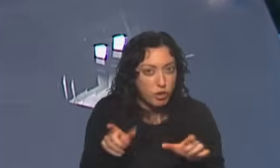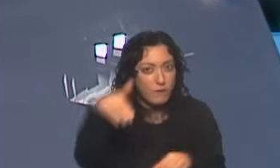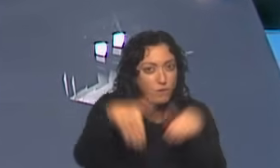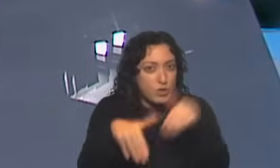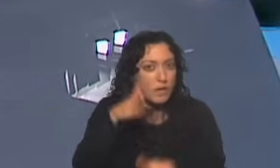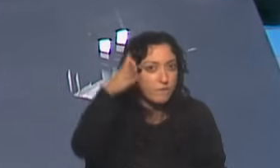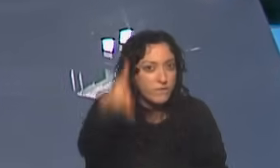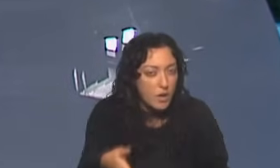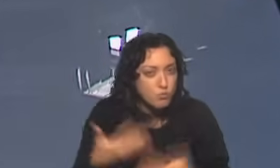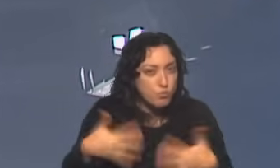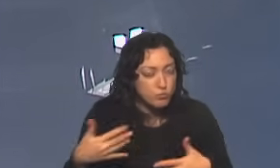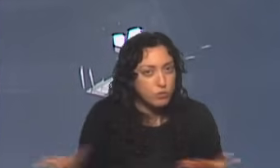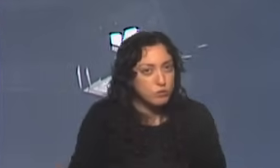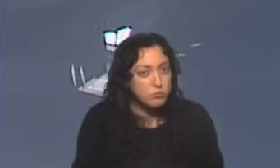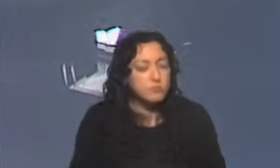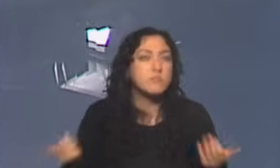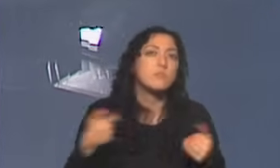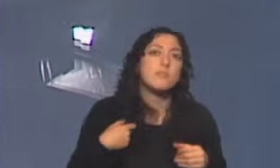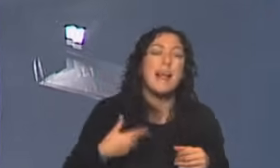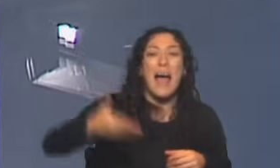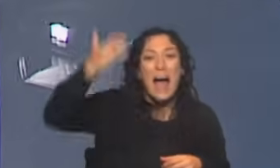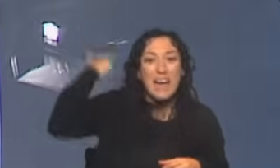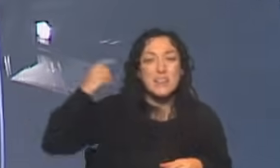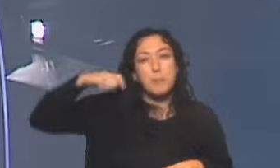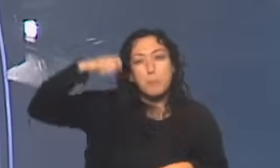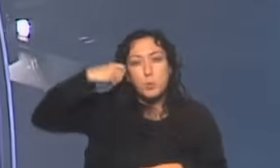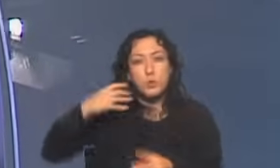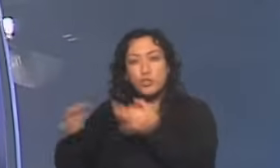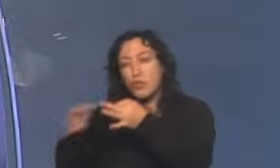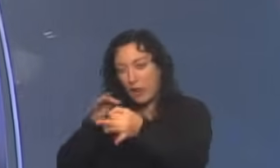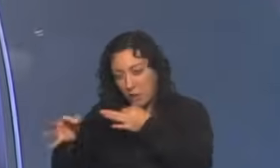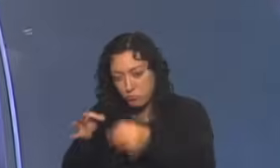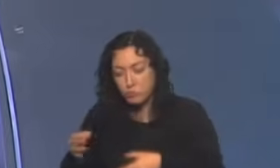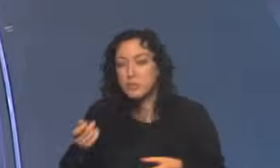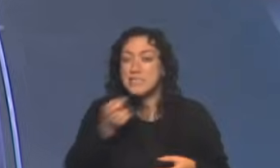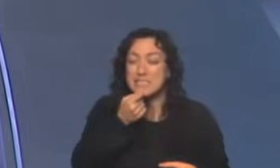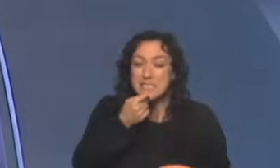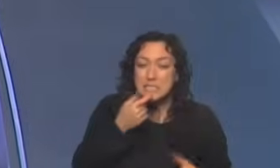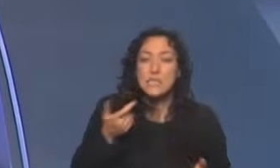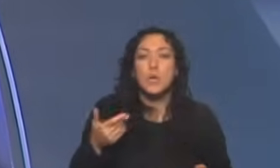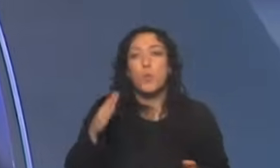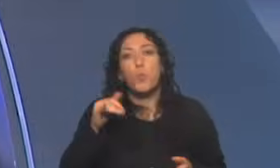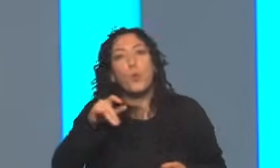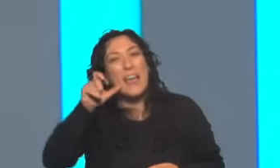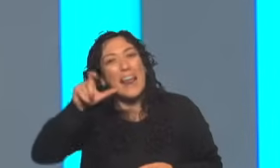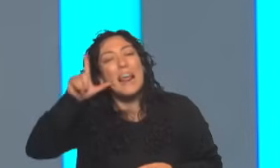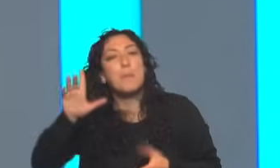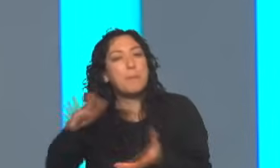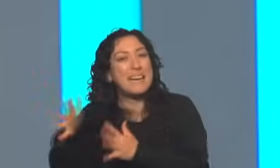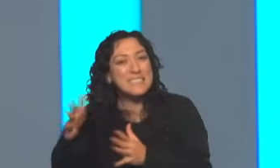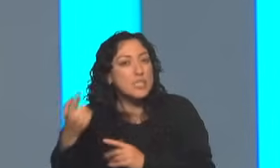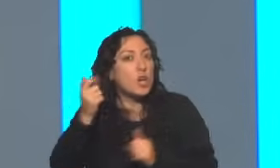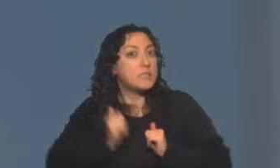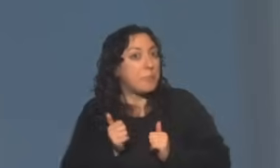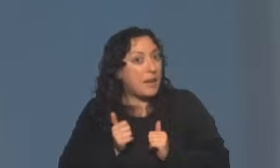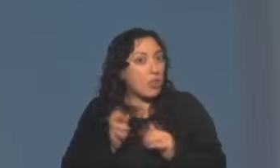por otro lado, que lo hablábamos afuera del aire con el productor, que si se espera que sea una especie de Nayib Bukele en tema de seguridad, y ahí